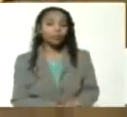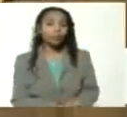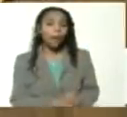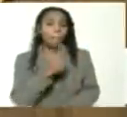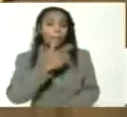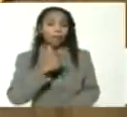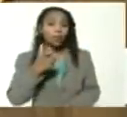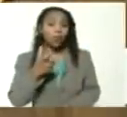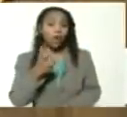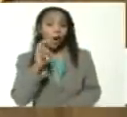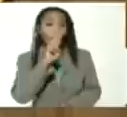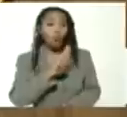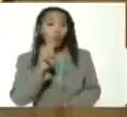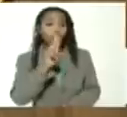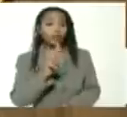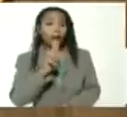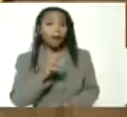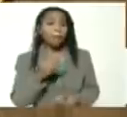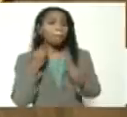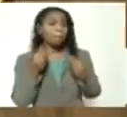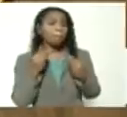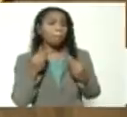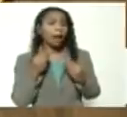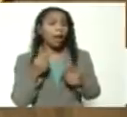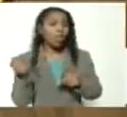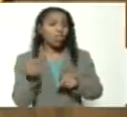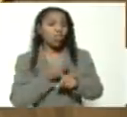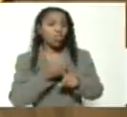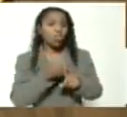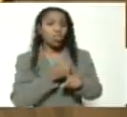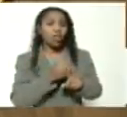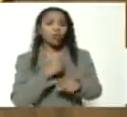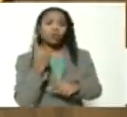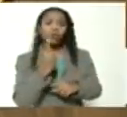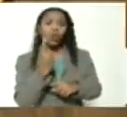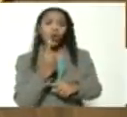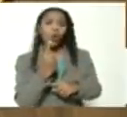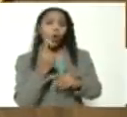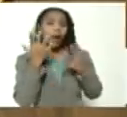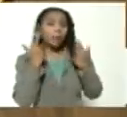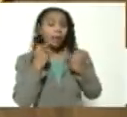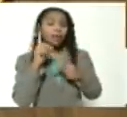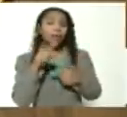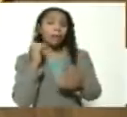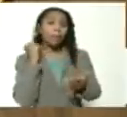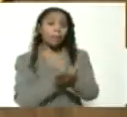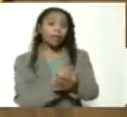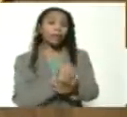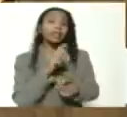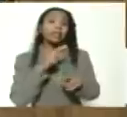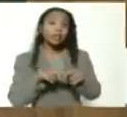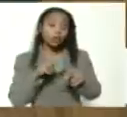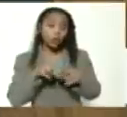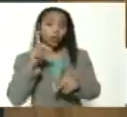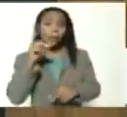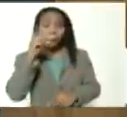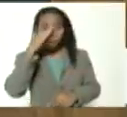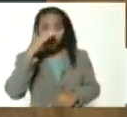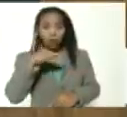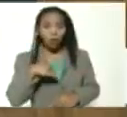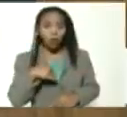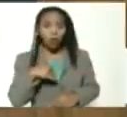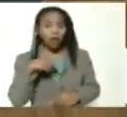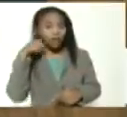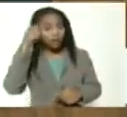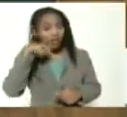personas que son usadas para maltratar no solo animales y matarlos, sino también niños menores de edad, grabarse en